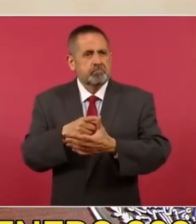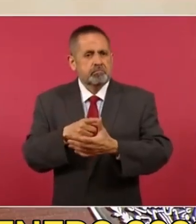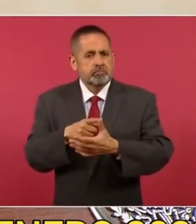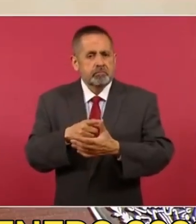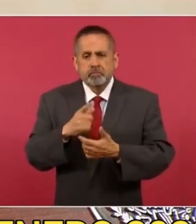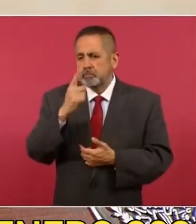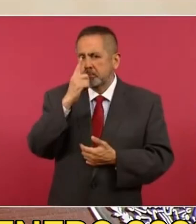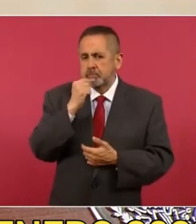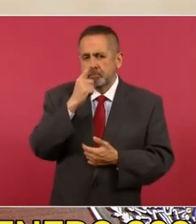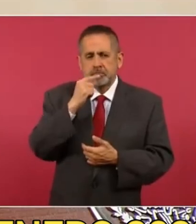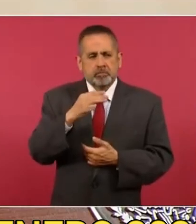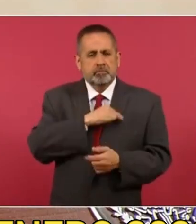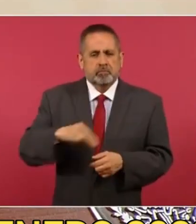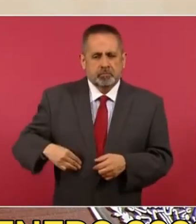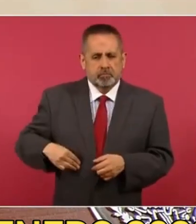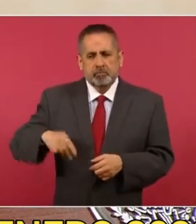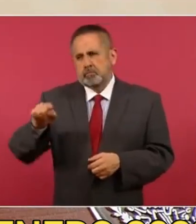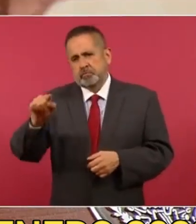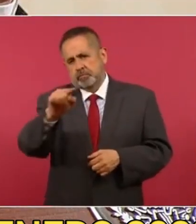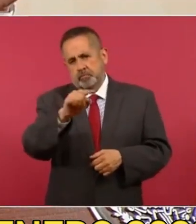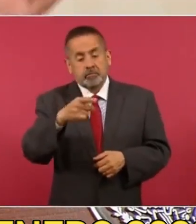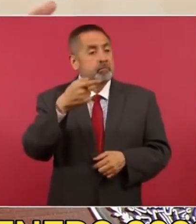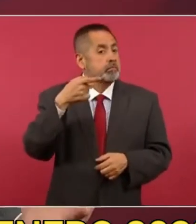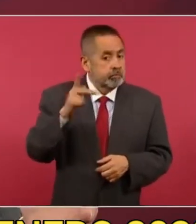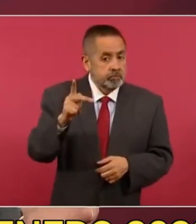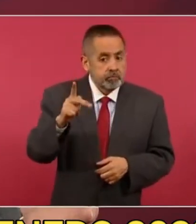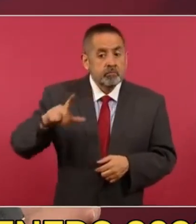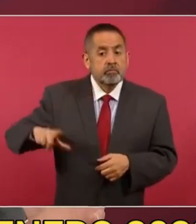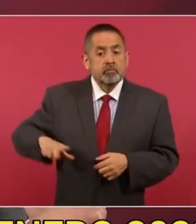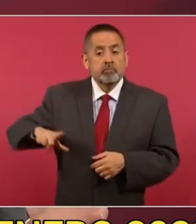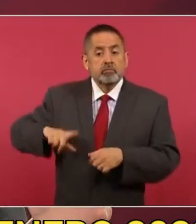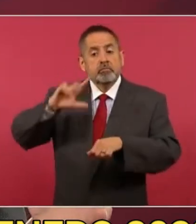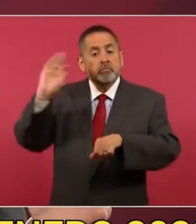la policía municipal. Pero el gobierno federal